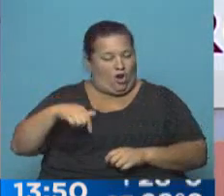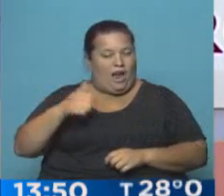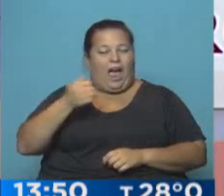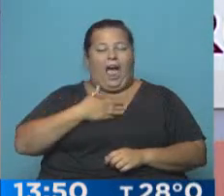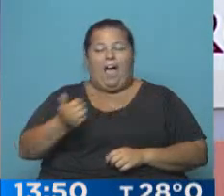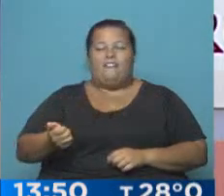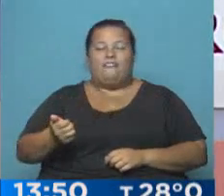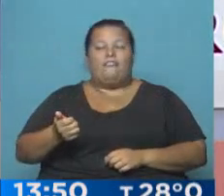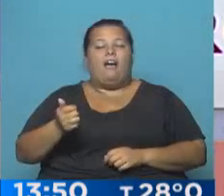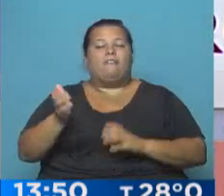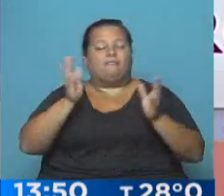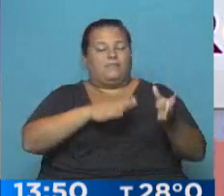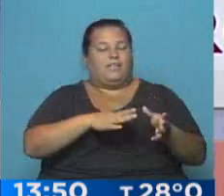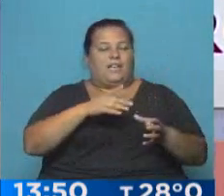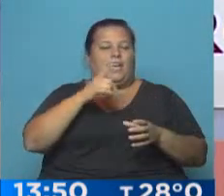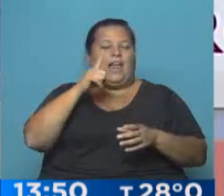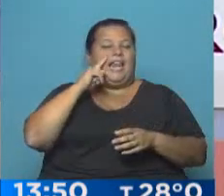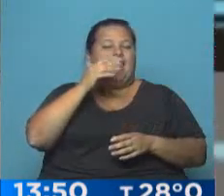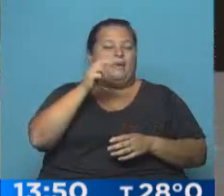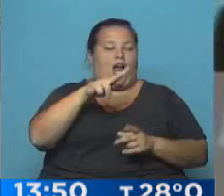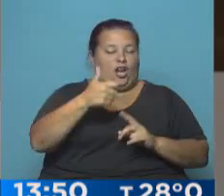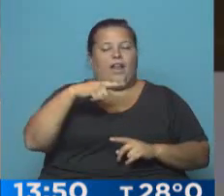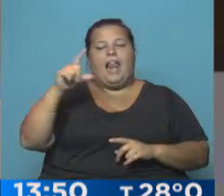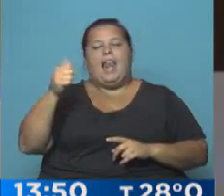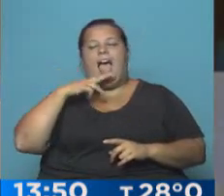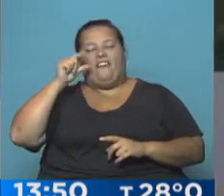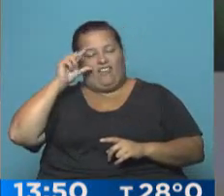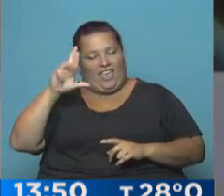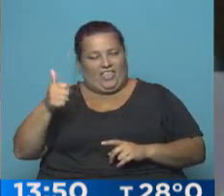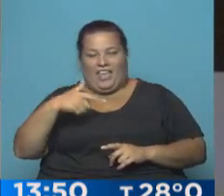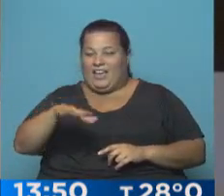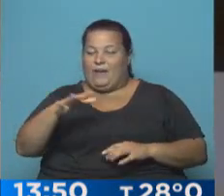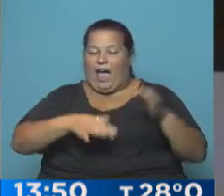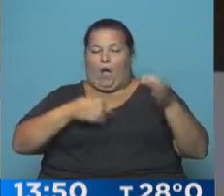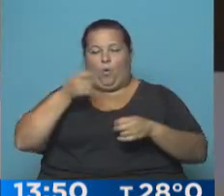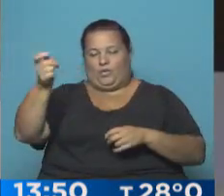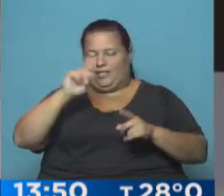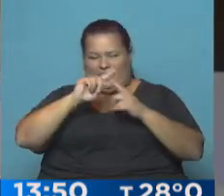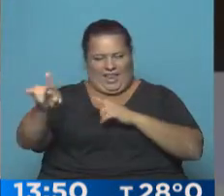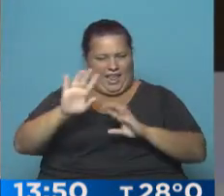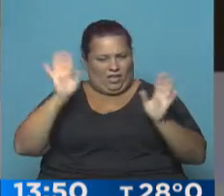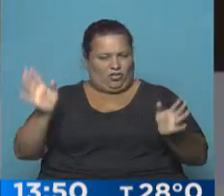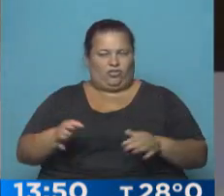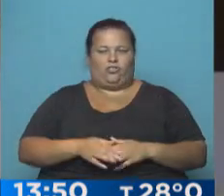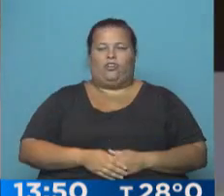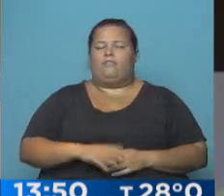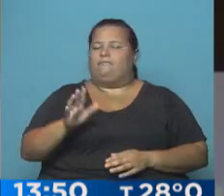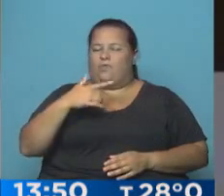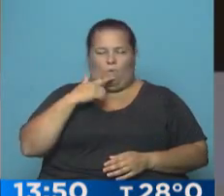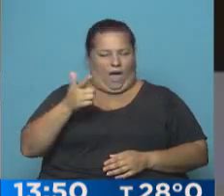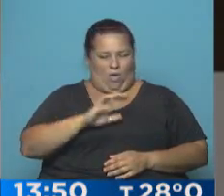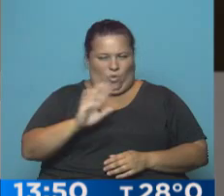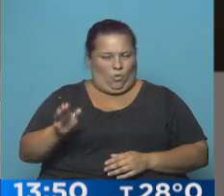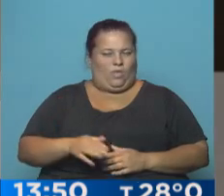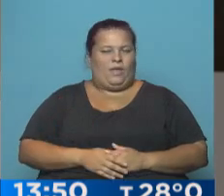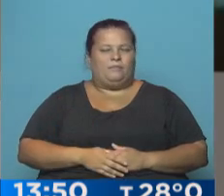AFA son, por un lado, Cuño Liberona, y por el otro, Gil La Vedra. Esto termina en la justicia de cabeza. Claro. De cabeza, no tengan ninguna